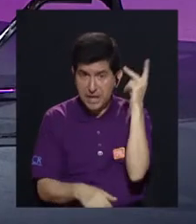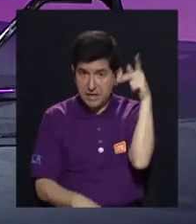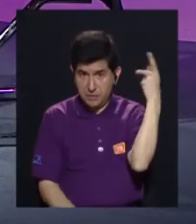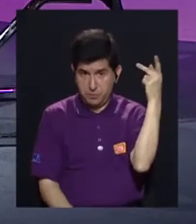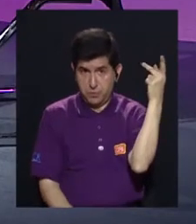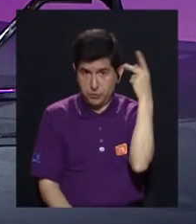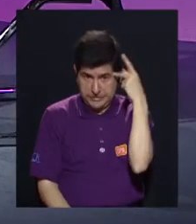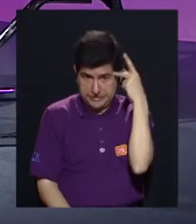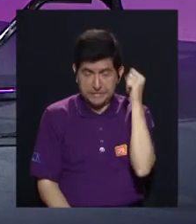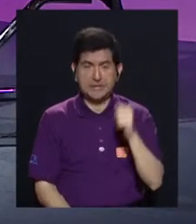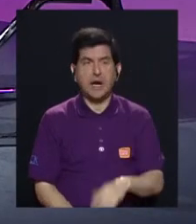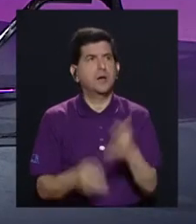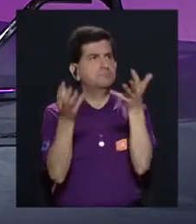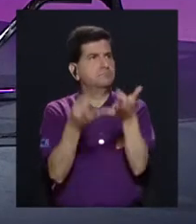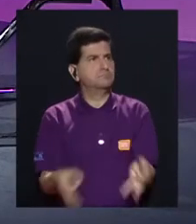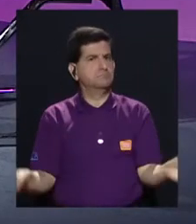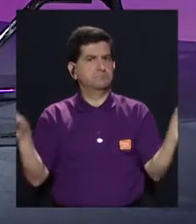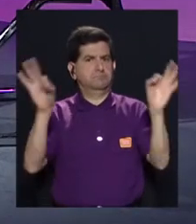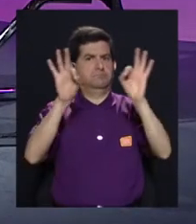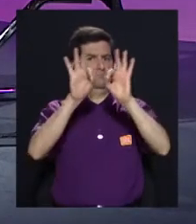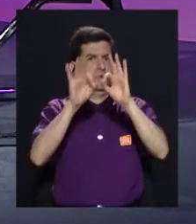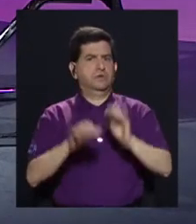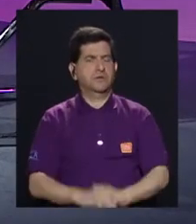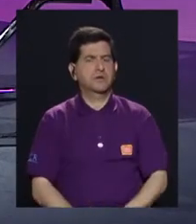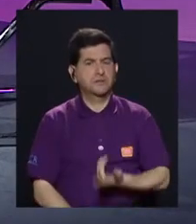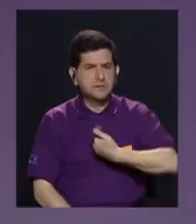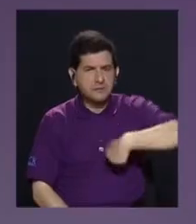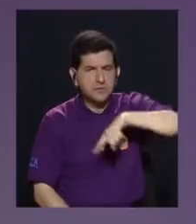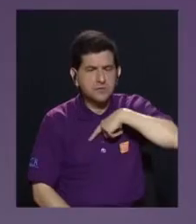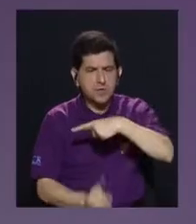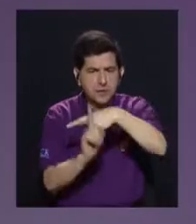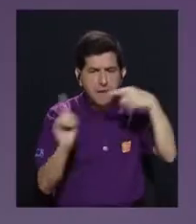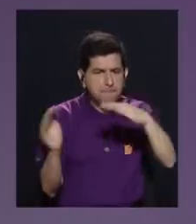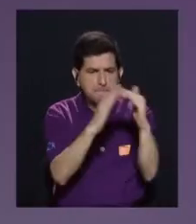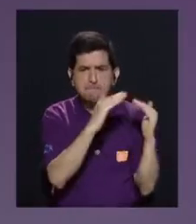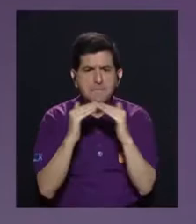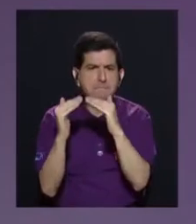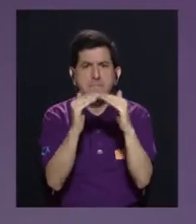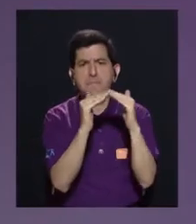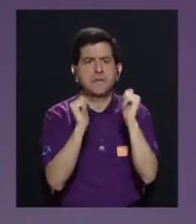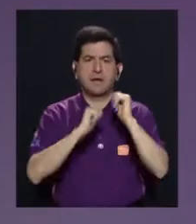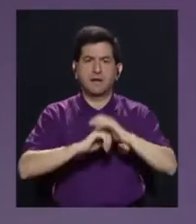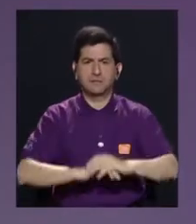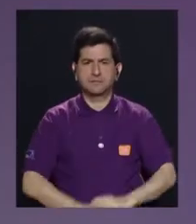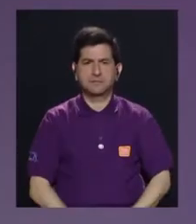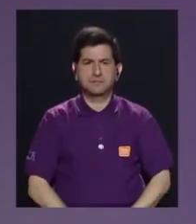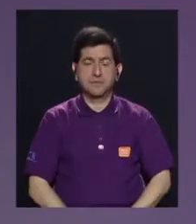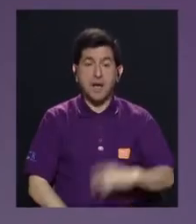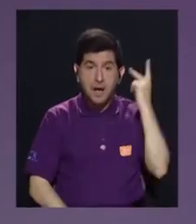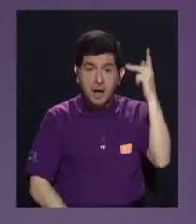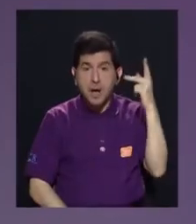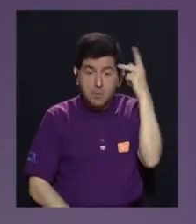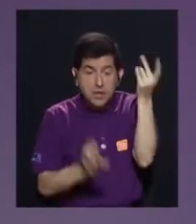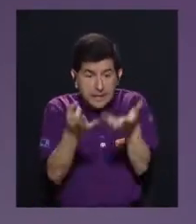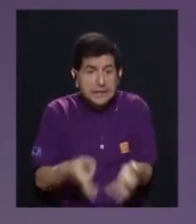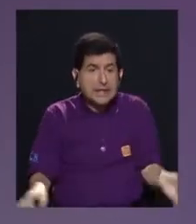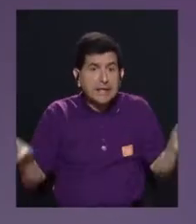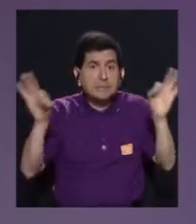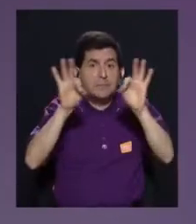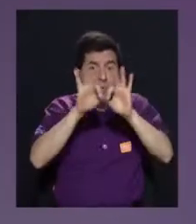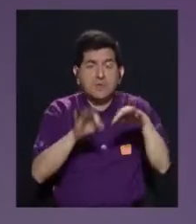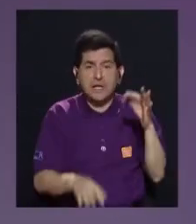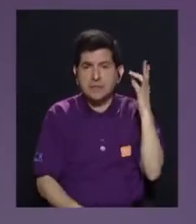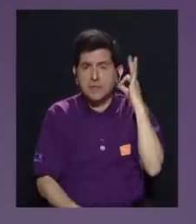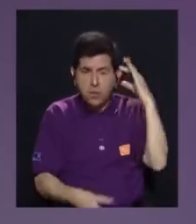política es importante porque somos la mitad de la población simplemente porque la política es importante las